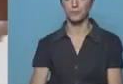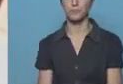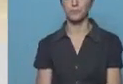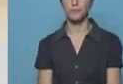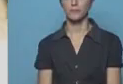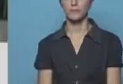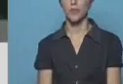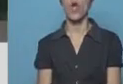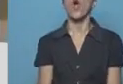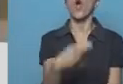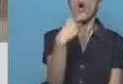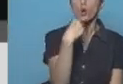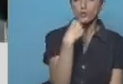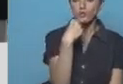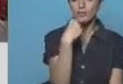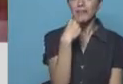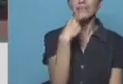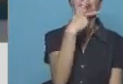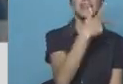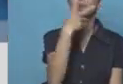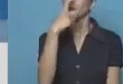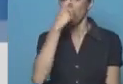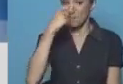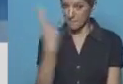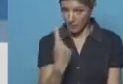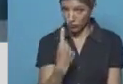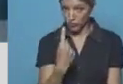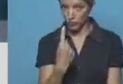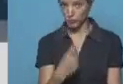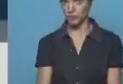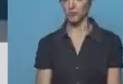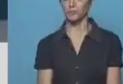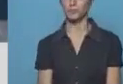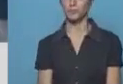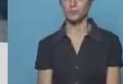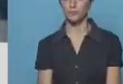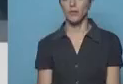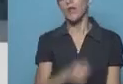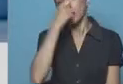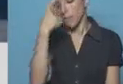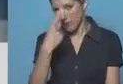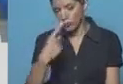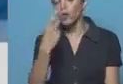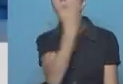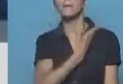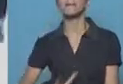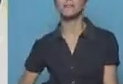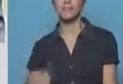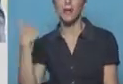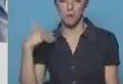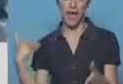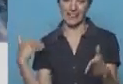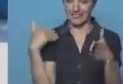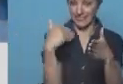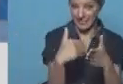12, 11 y 34 minutos, en instantes más, la presidenta de la República se va a acercar a esta mesa que está aquí en el gimnasio de este